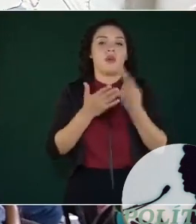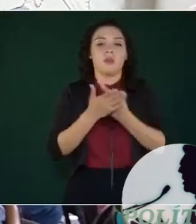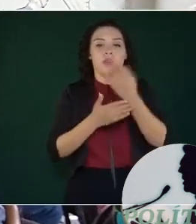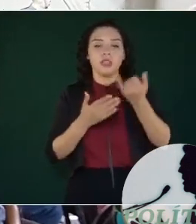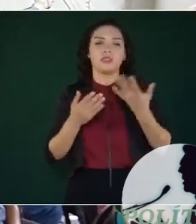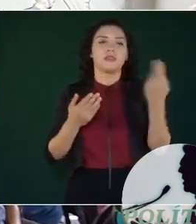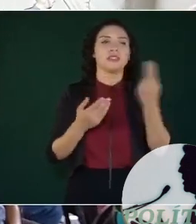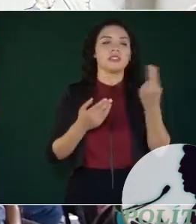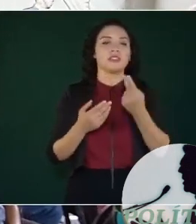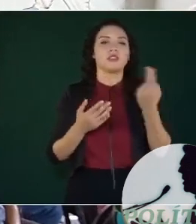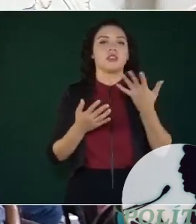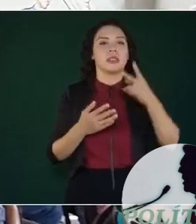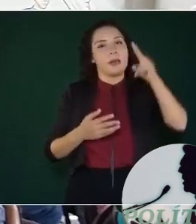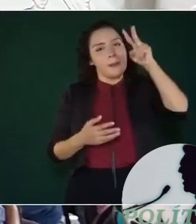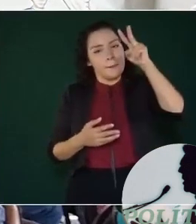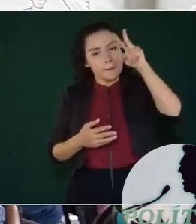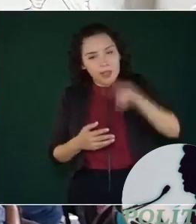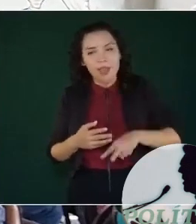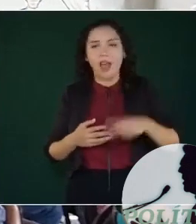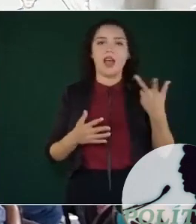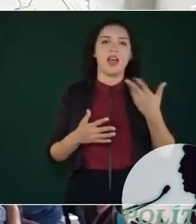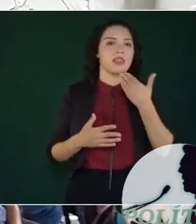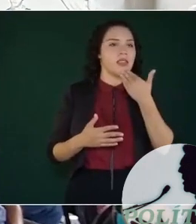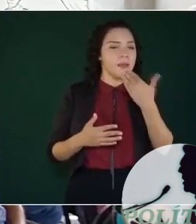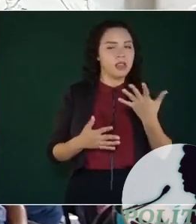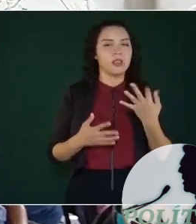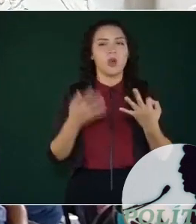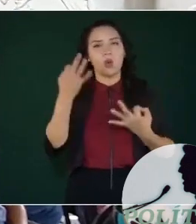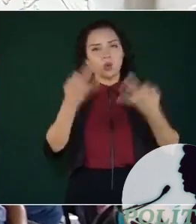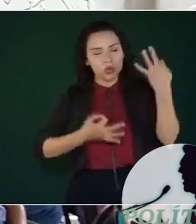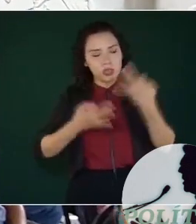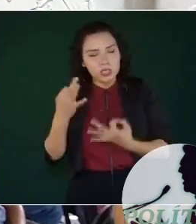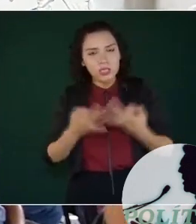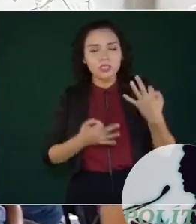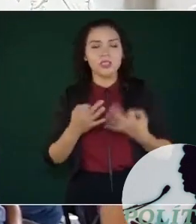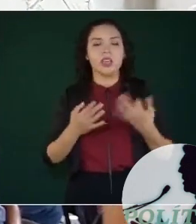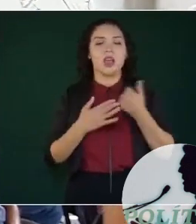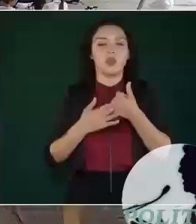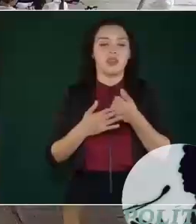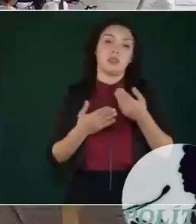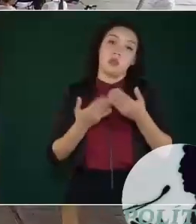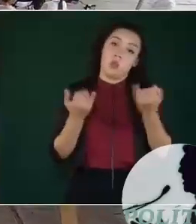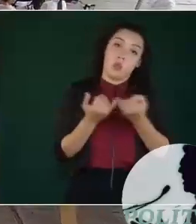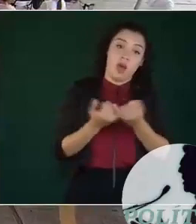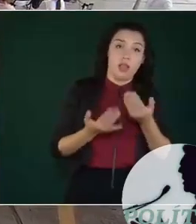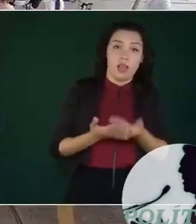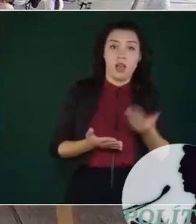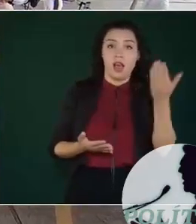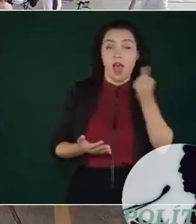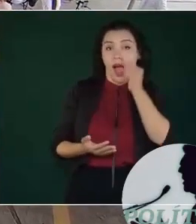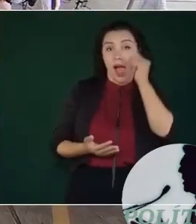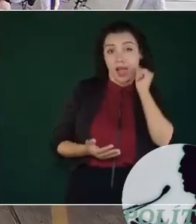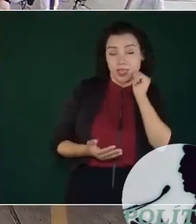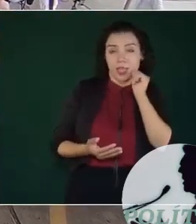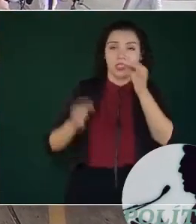verdad, reparación, justicia. Inclusive lo pregunto también en el contexto de lo que ayer se